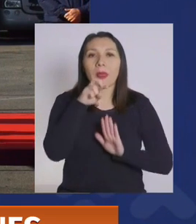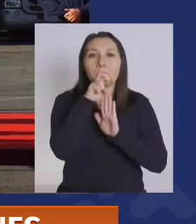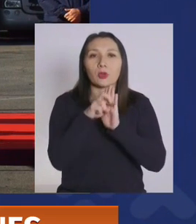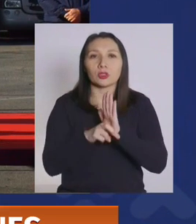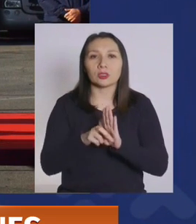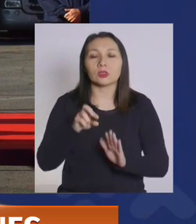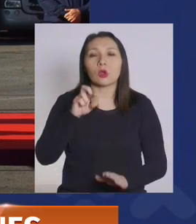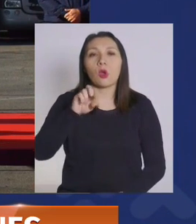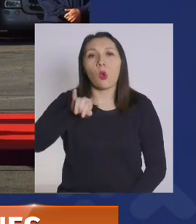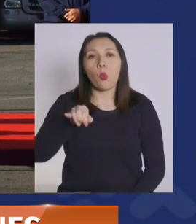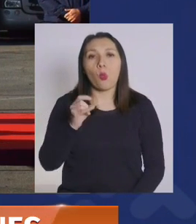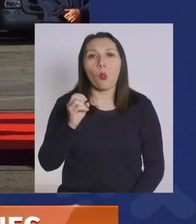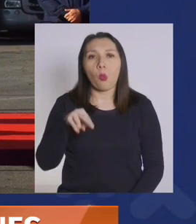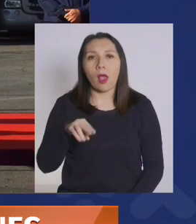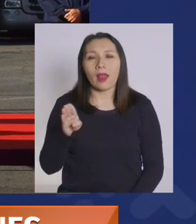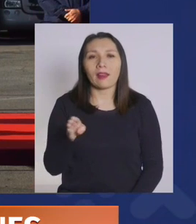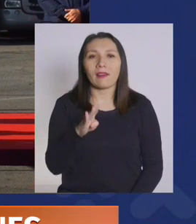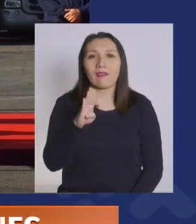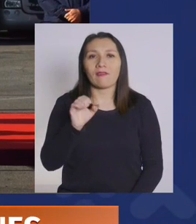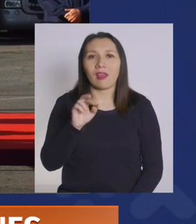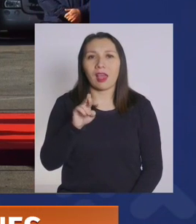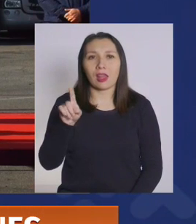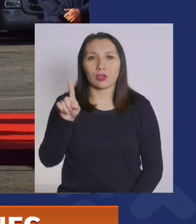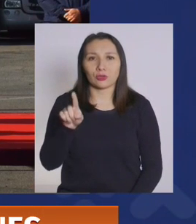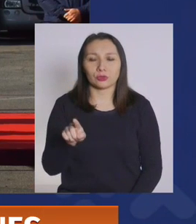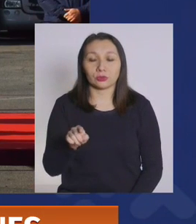Barrios. Hoy día el artículo